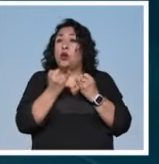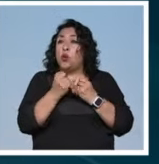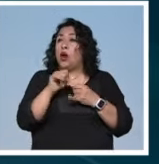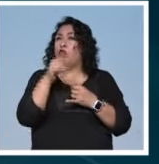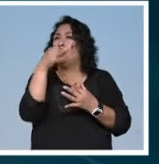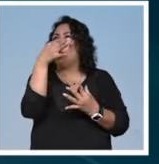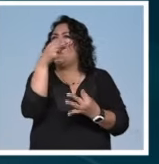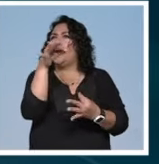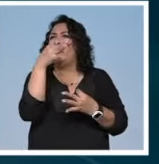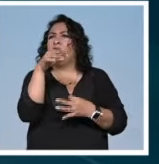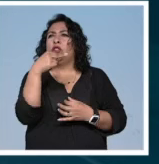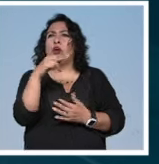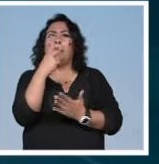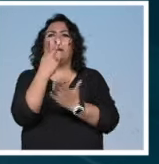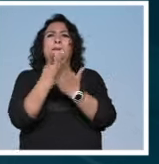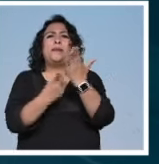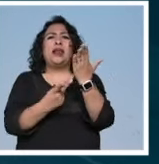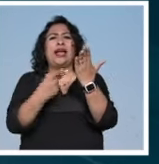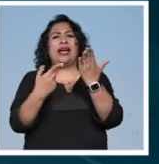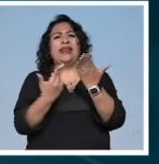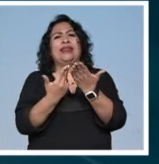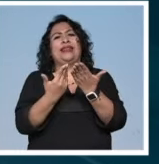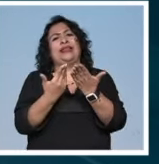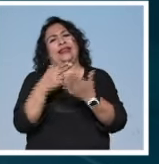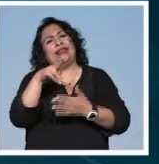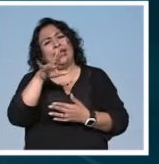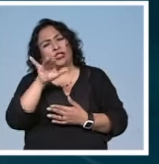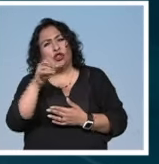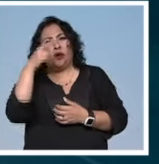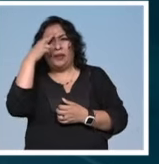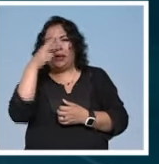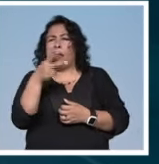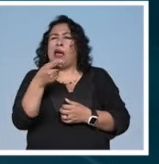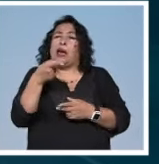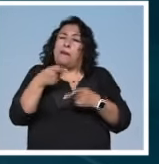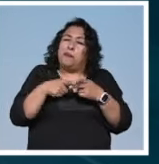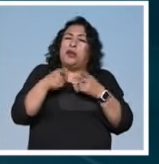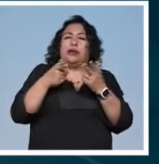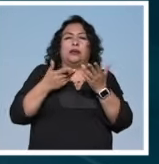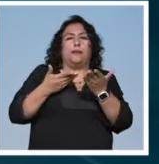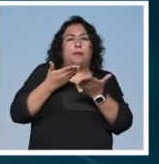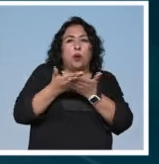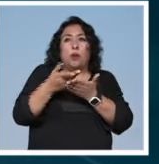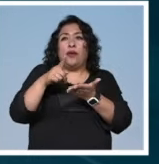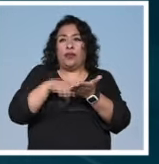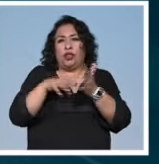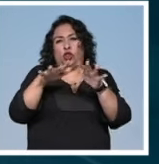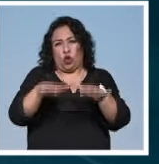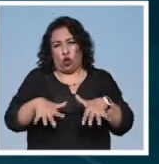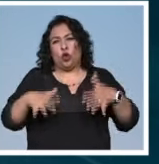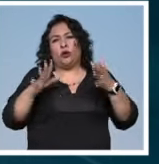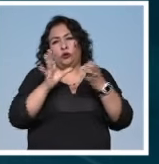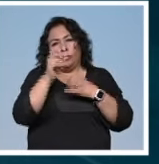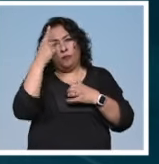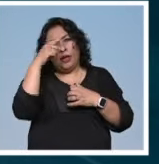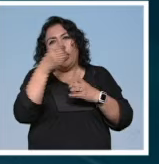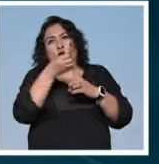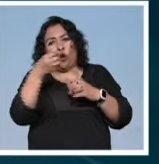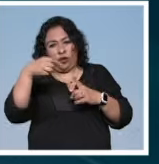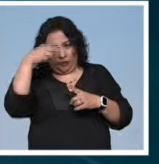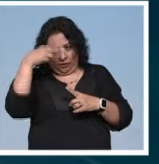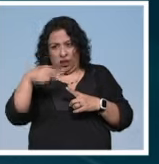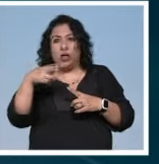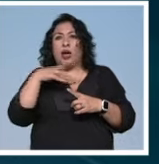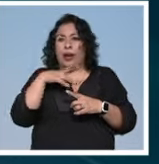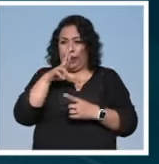un documento que se llamó Plan de la Nación Mexicana, que fue una de estas primeras propuestas en el Congreso Constituyente para organizar a México como